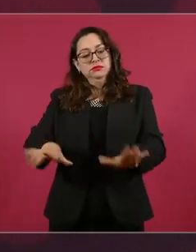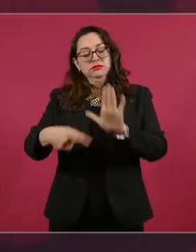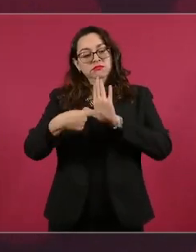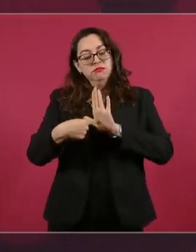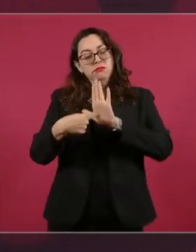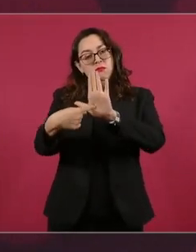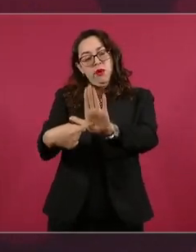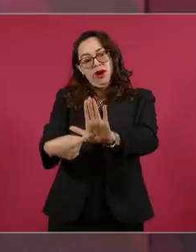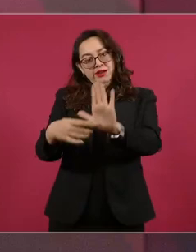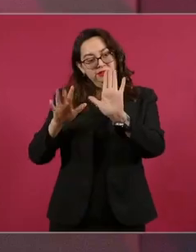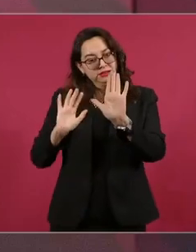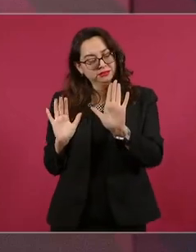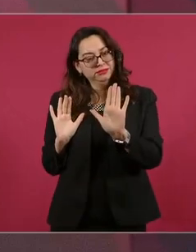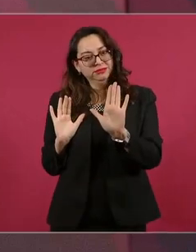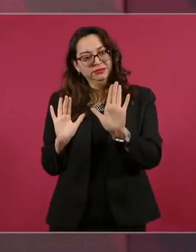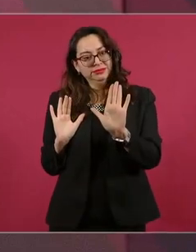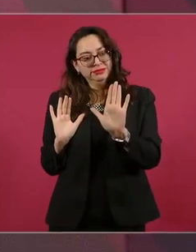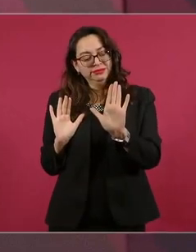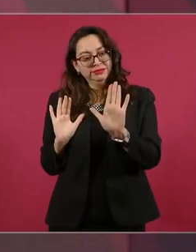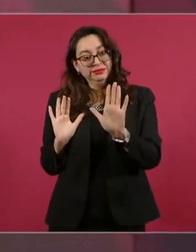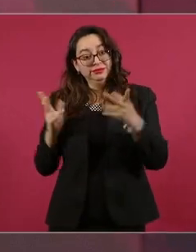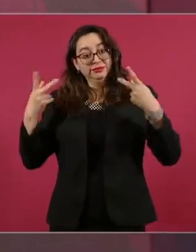pues está